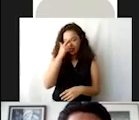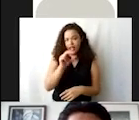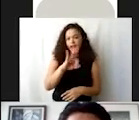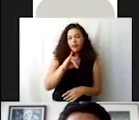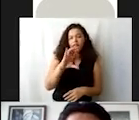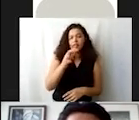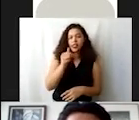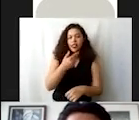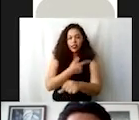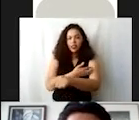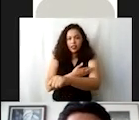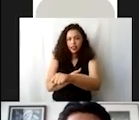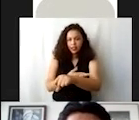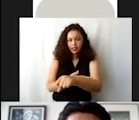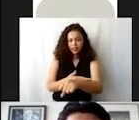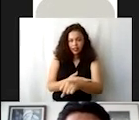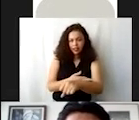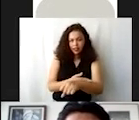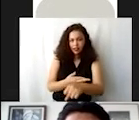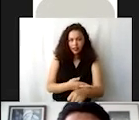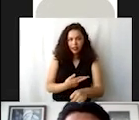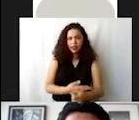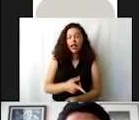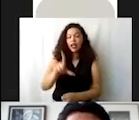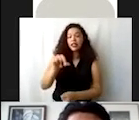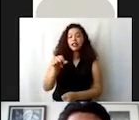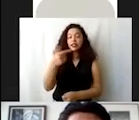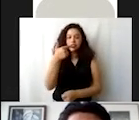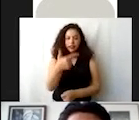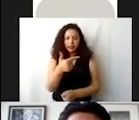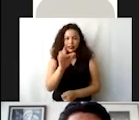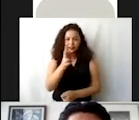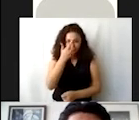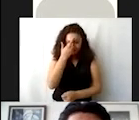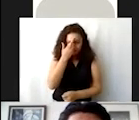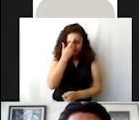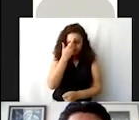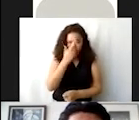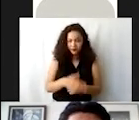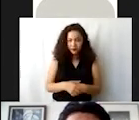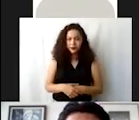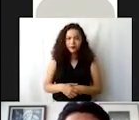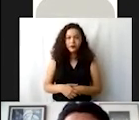trámite es la 77, ¿sí?